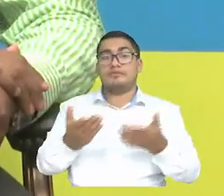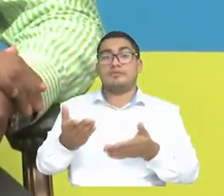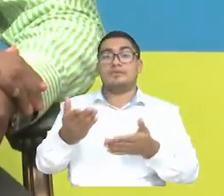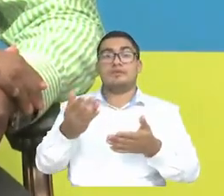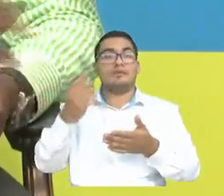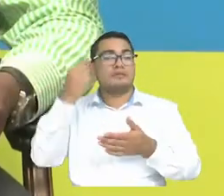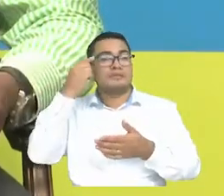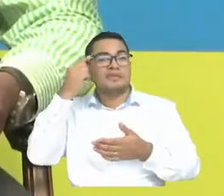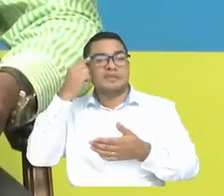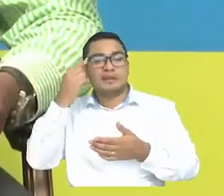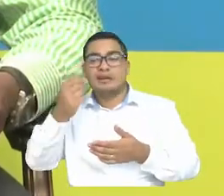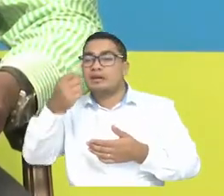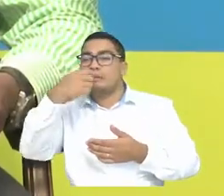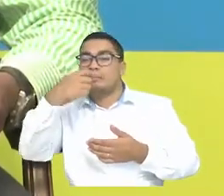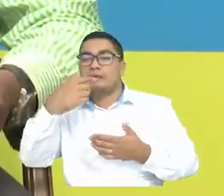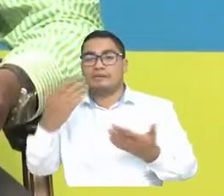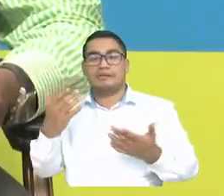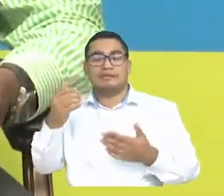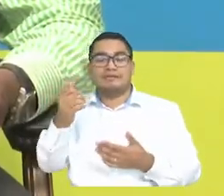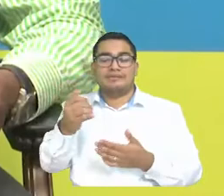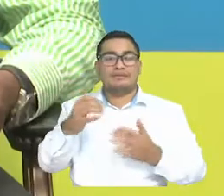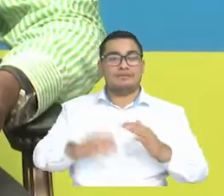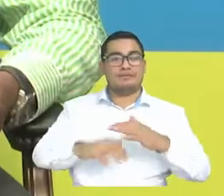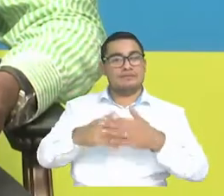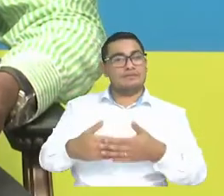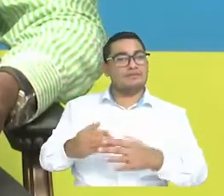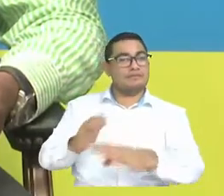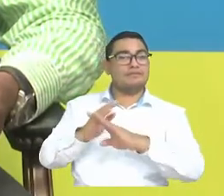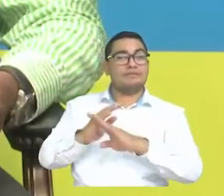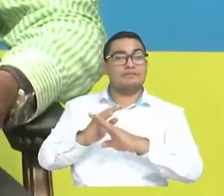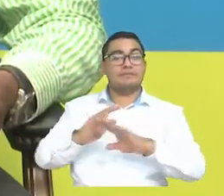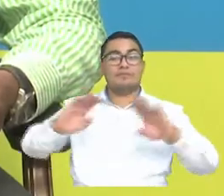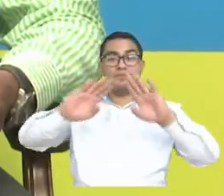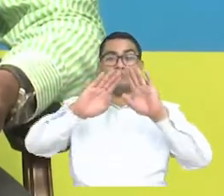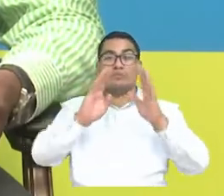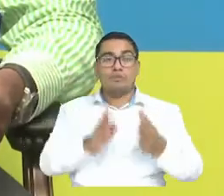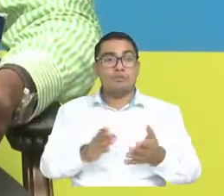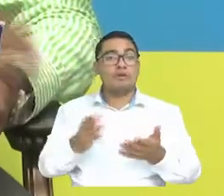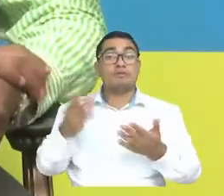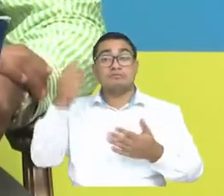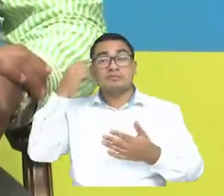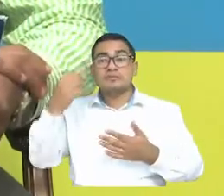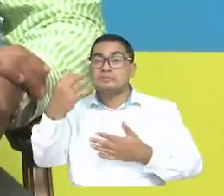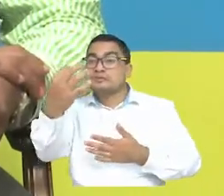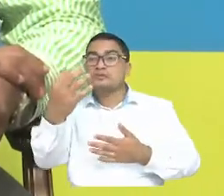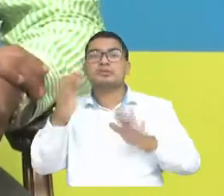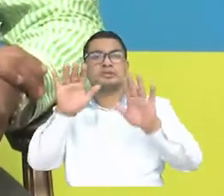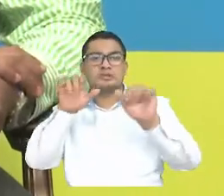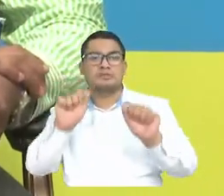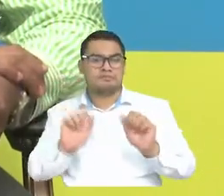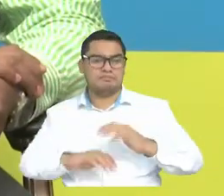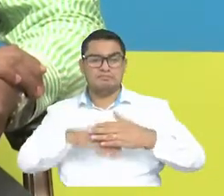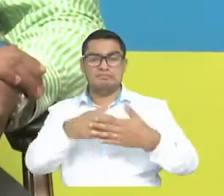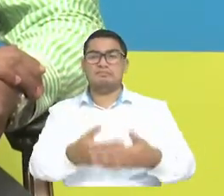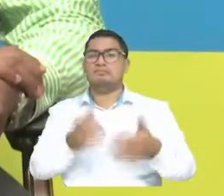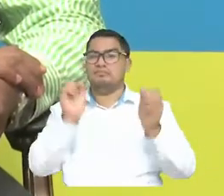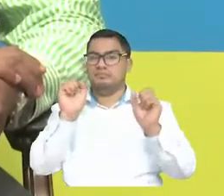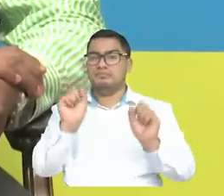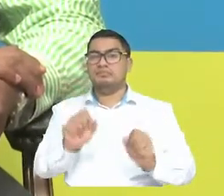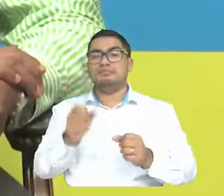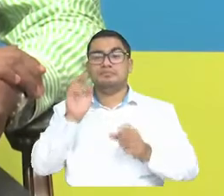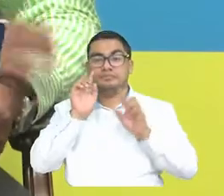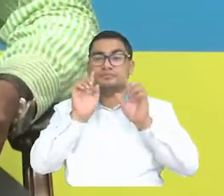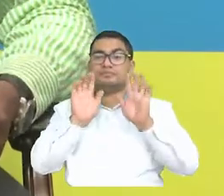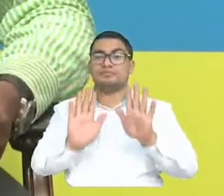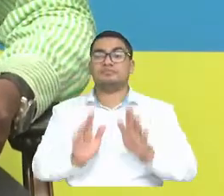es importante para garantizar la estabilidad de la mujer durante los 9 meses y obviamente la vida del bebé, así el